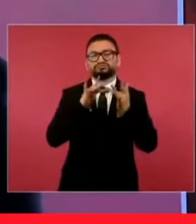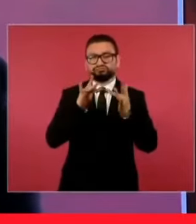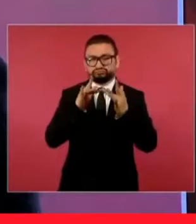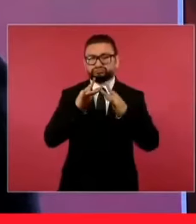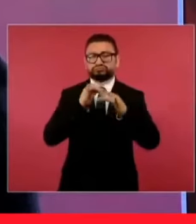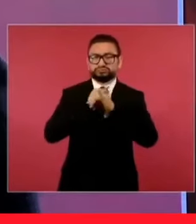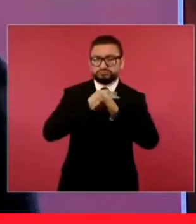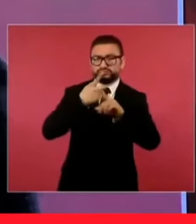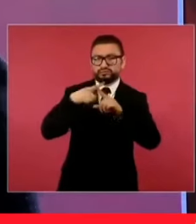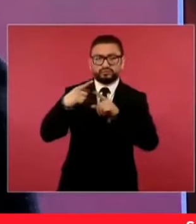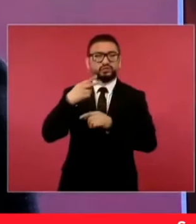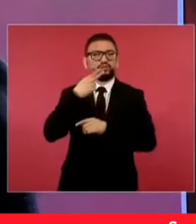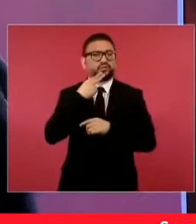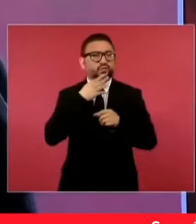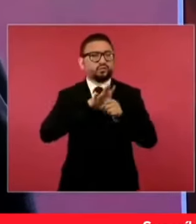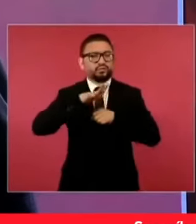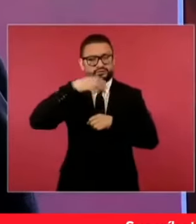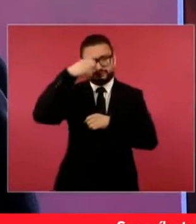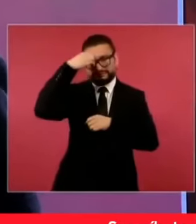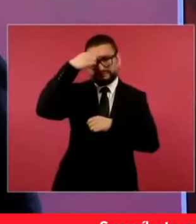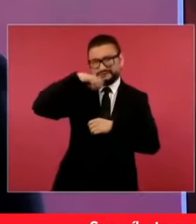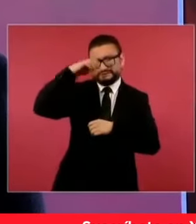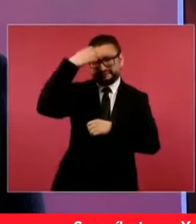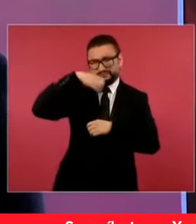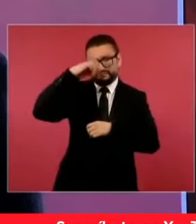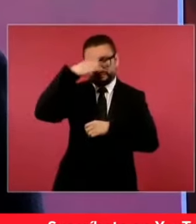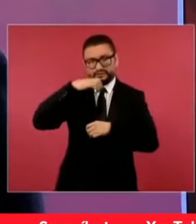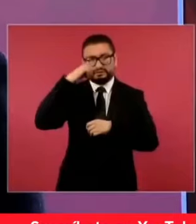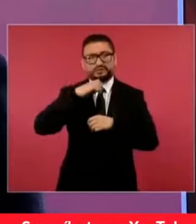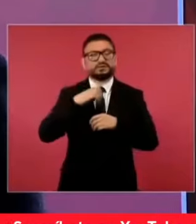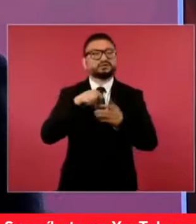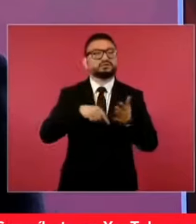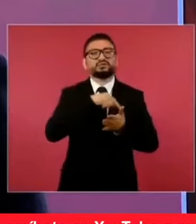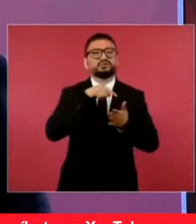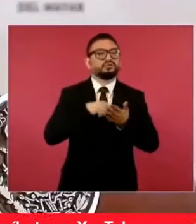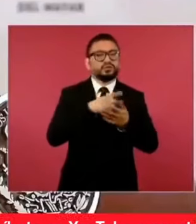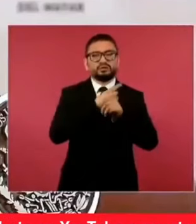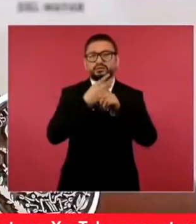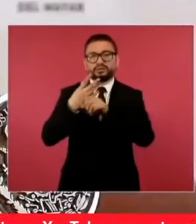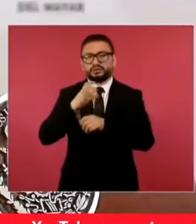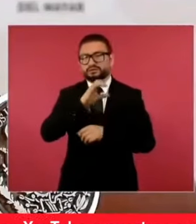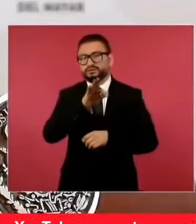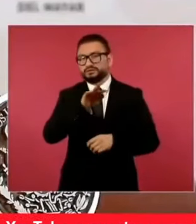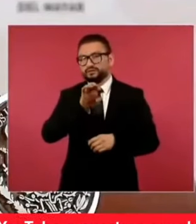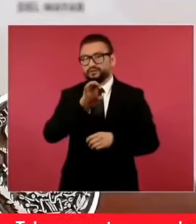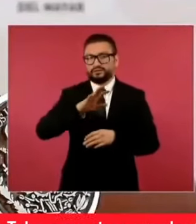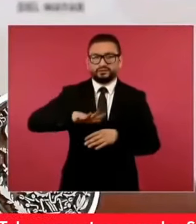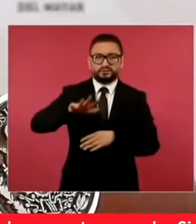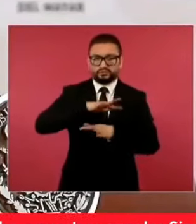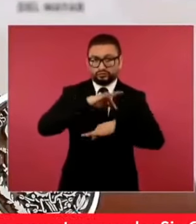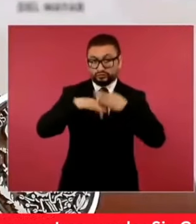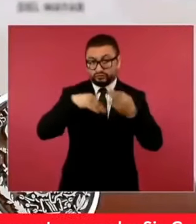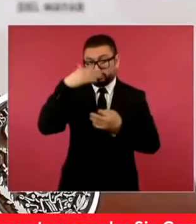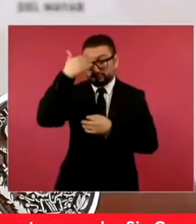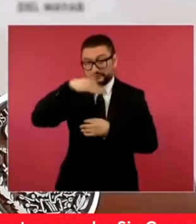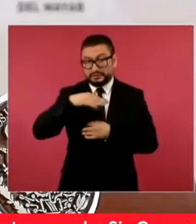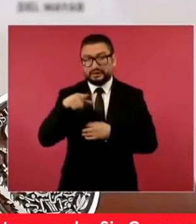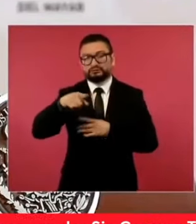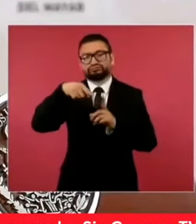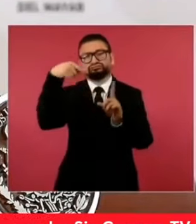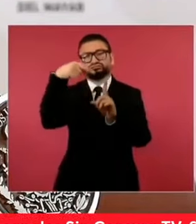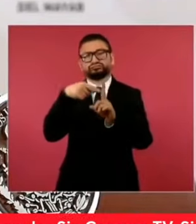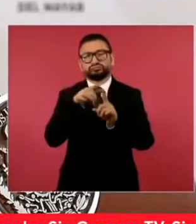y aprovechando toda la experiencia, infraestructura y personal de la Comisión Federal de Electricidad, cuya misión